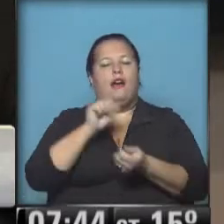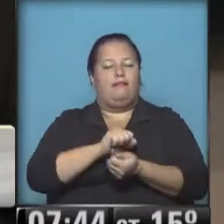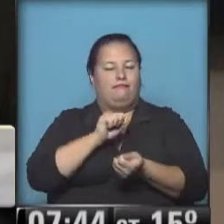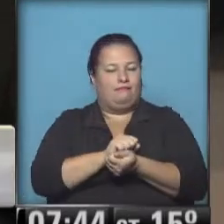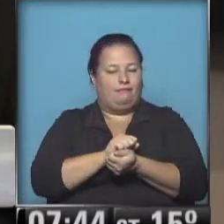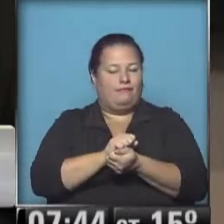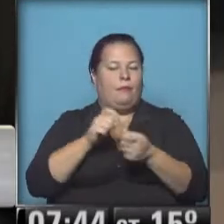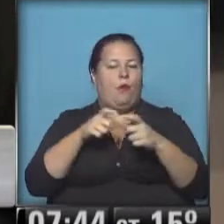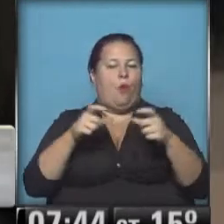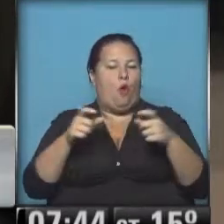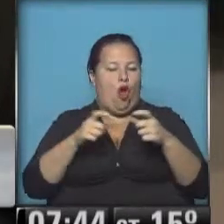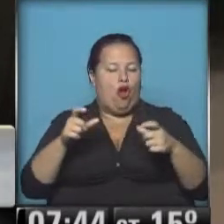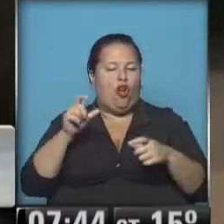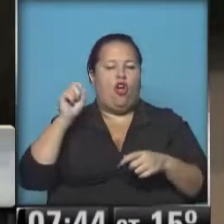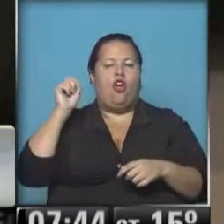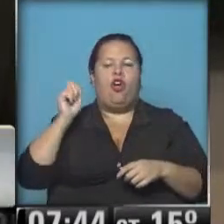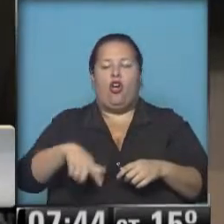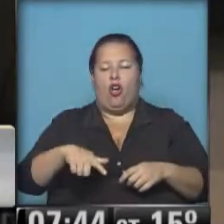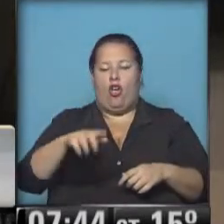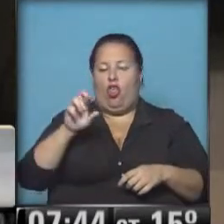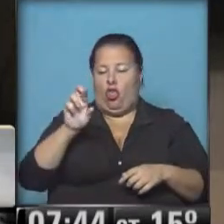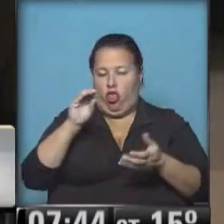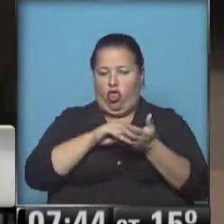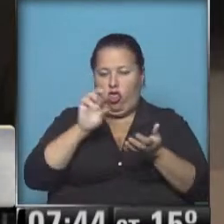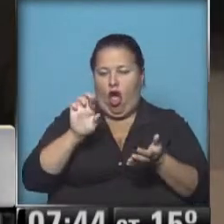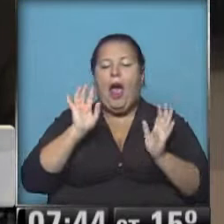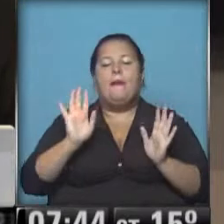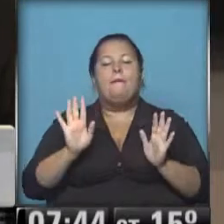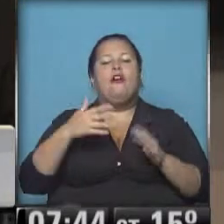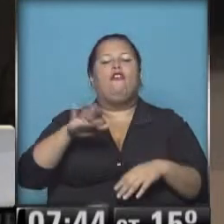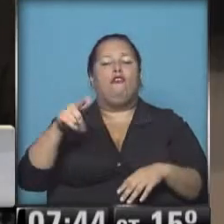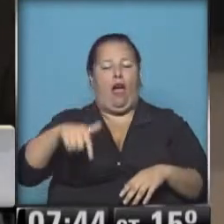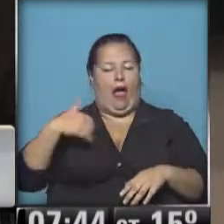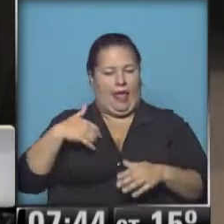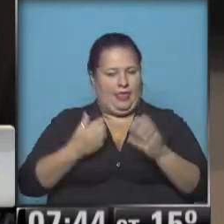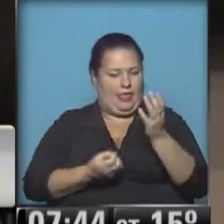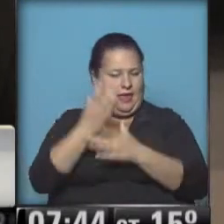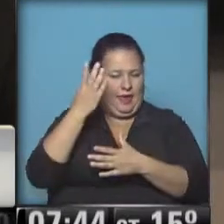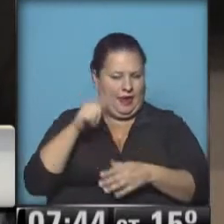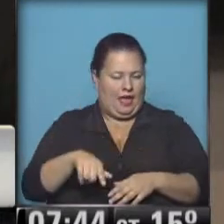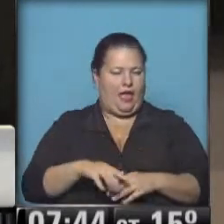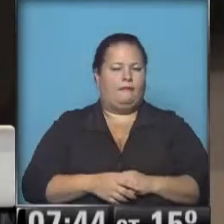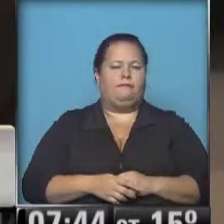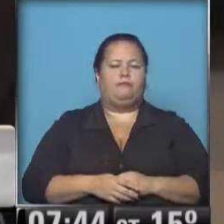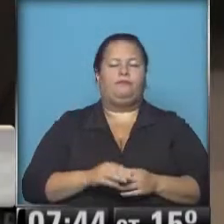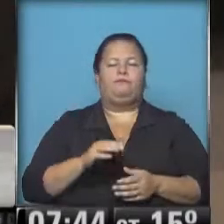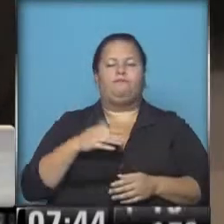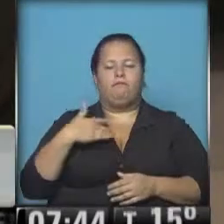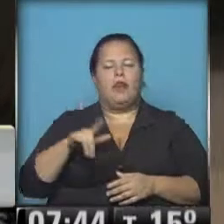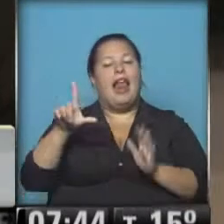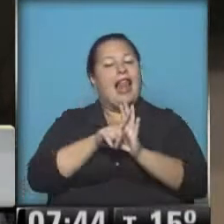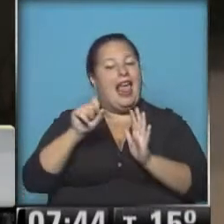títulos nominado en dólares pero que se hizo en la república argentina tuvo una